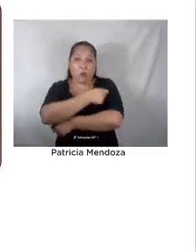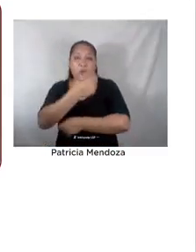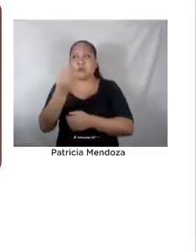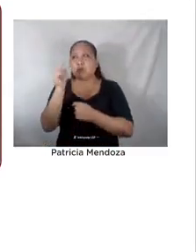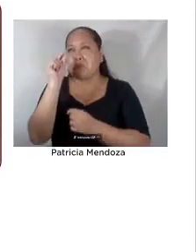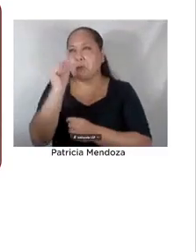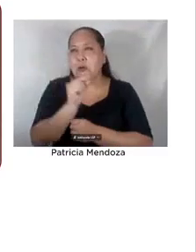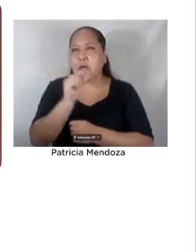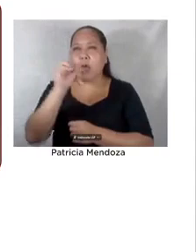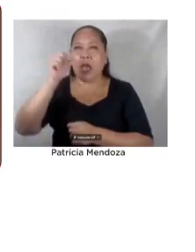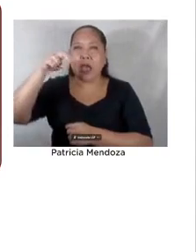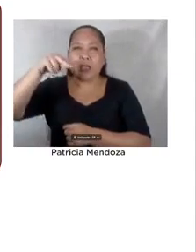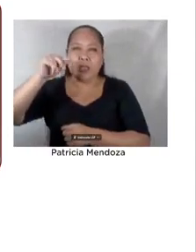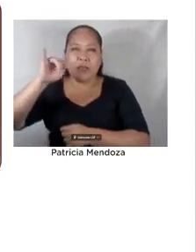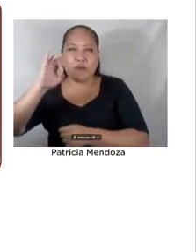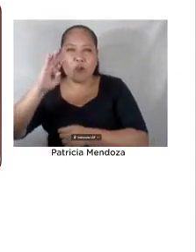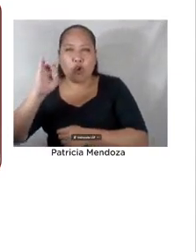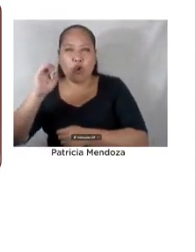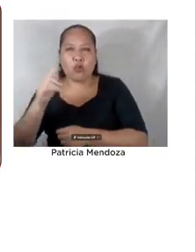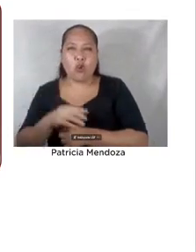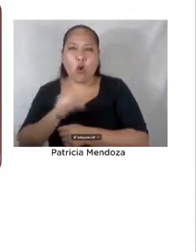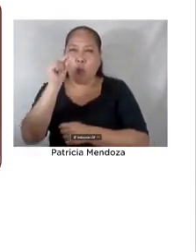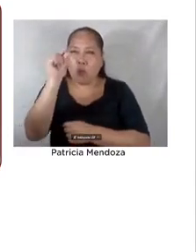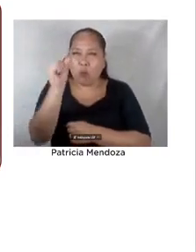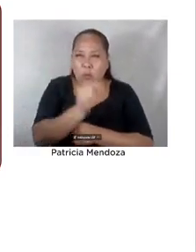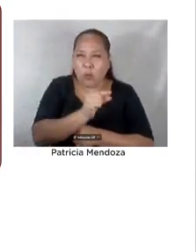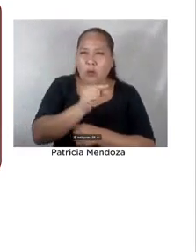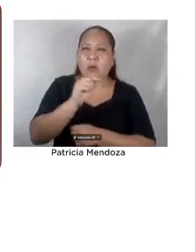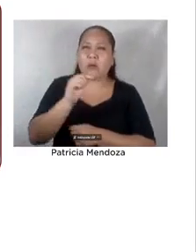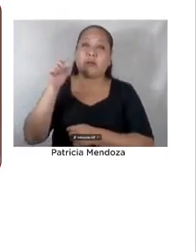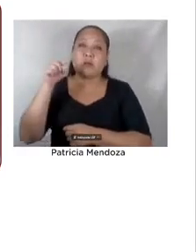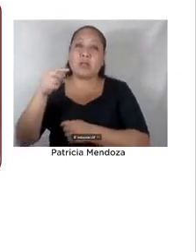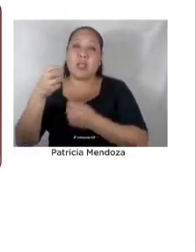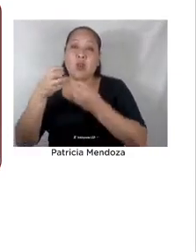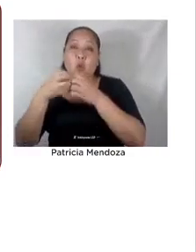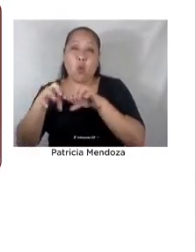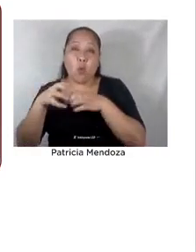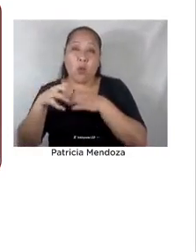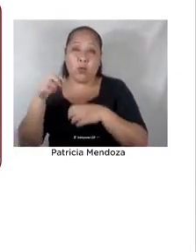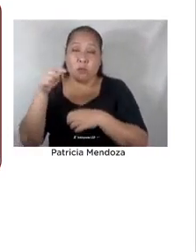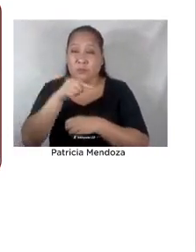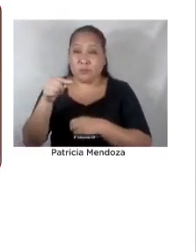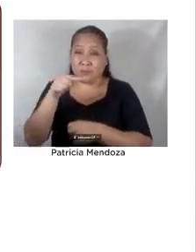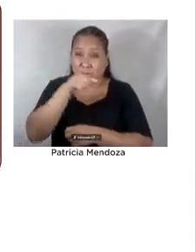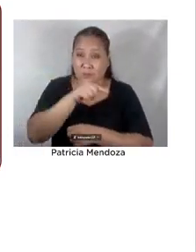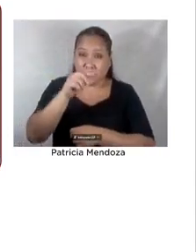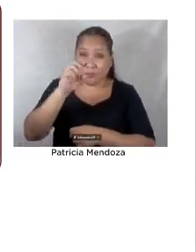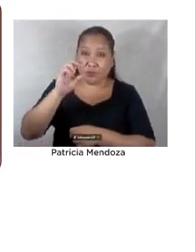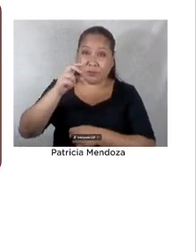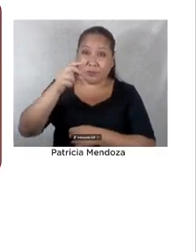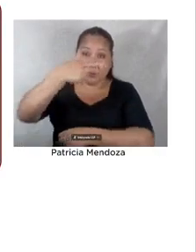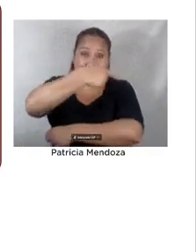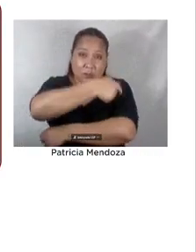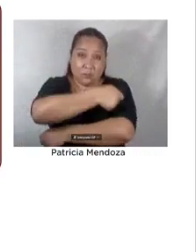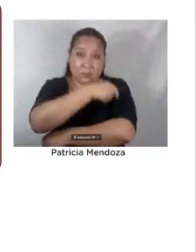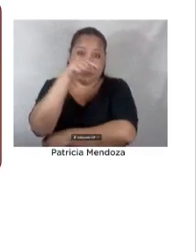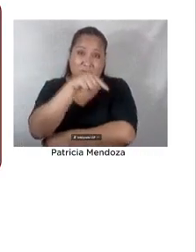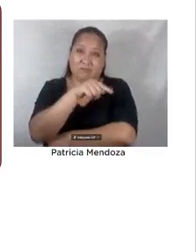de antibióticos o moléculas de la albúmina del huevo, y estas vacunas sí